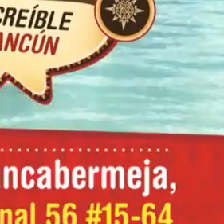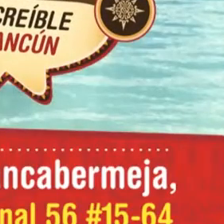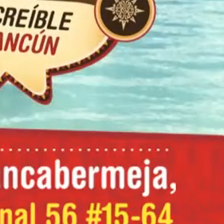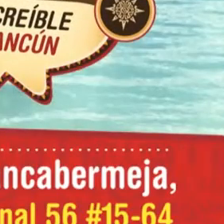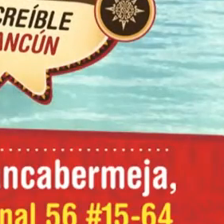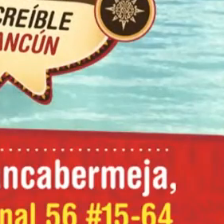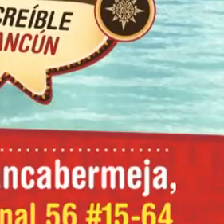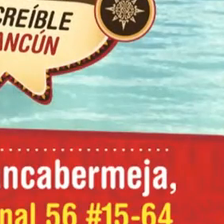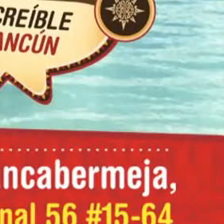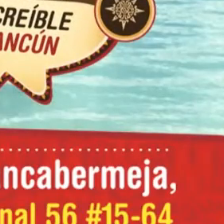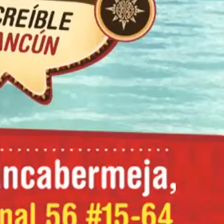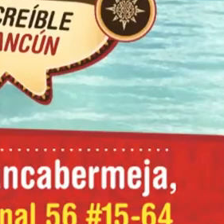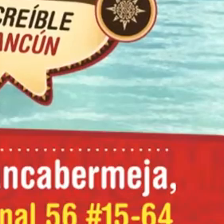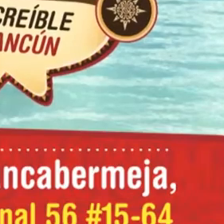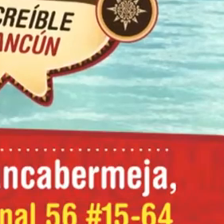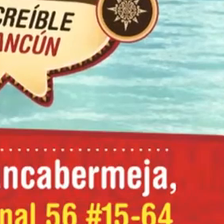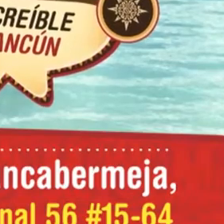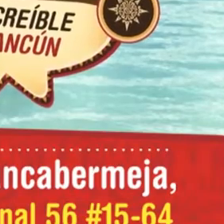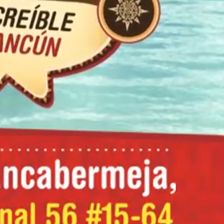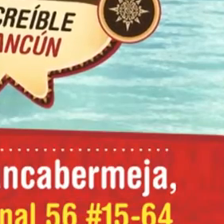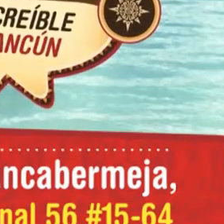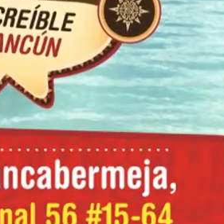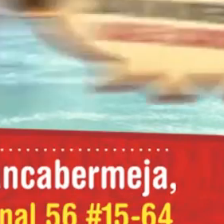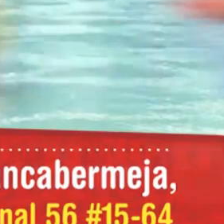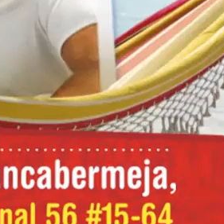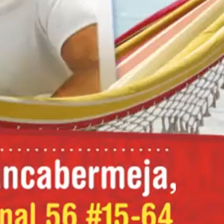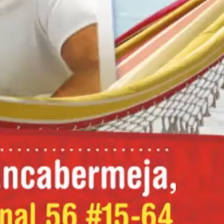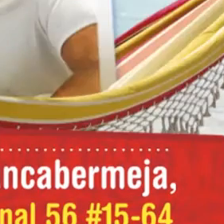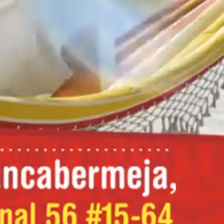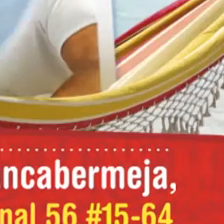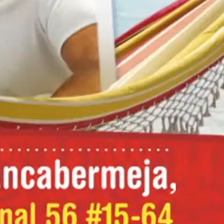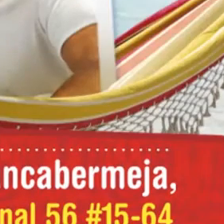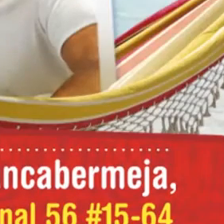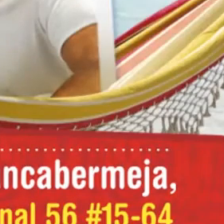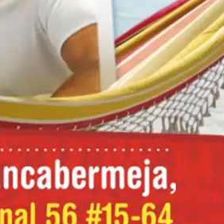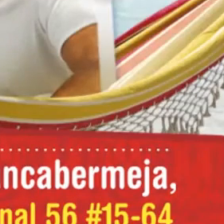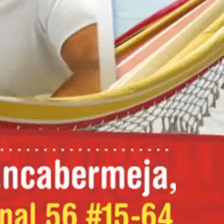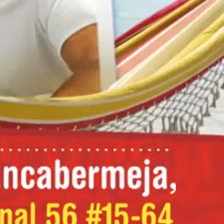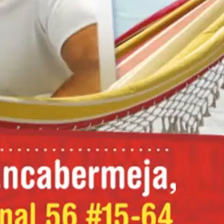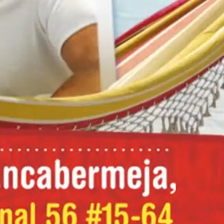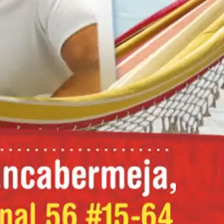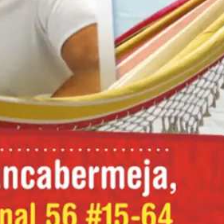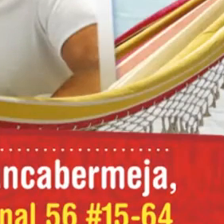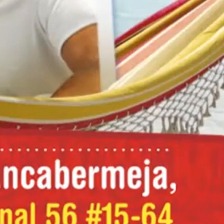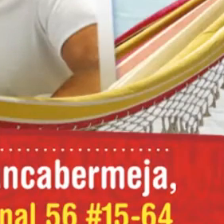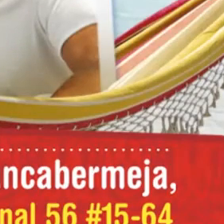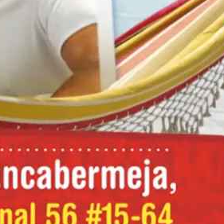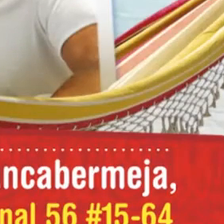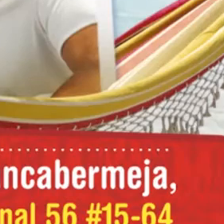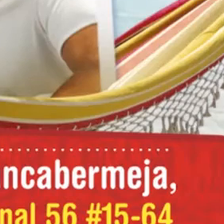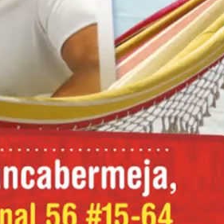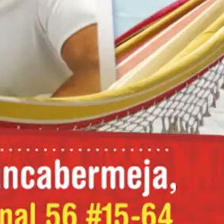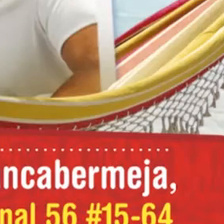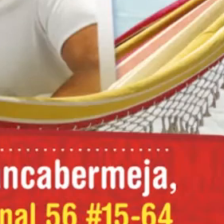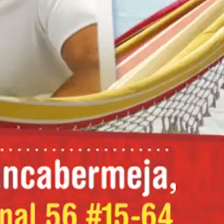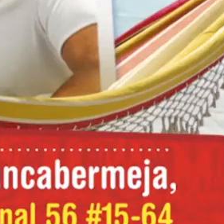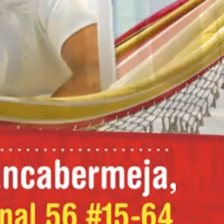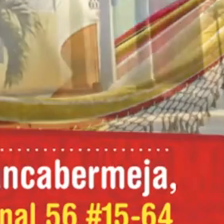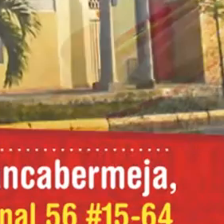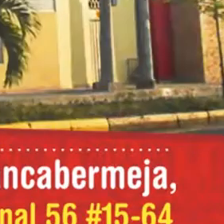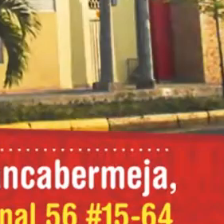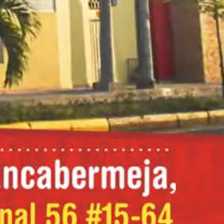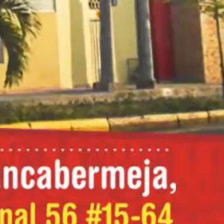vacaciones a cancún méxico por cada 37 mil compras participe en el sorteo de un viaje para dos personas con todos los gastos vamos a